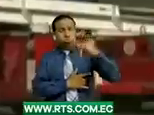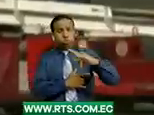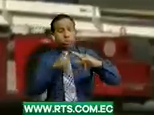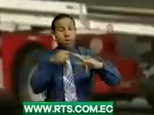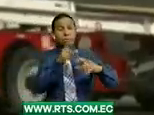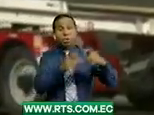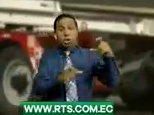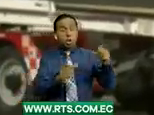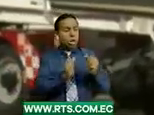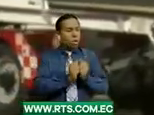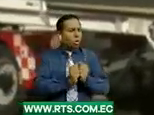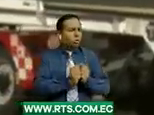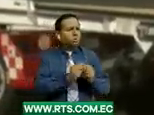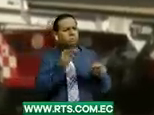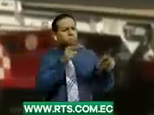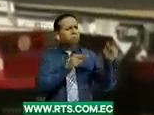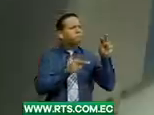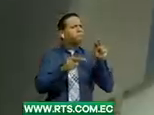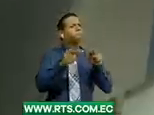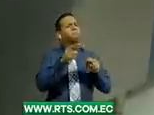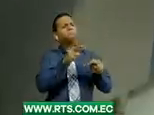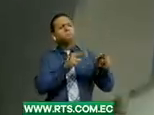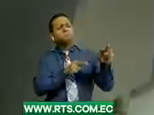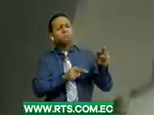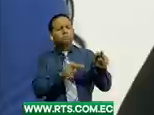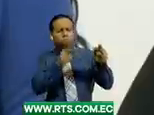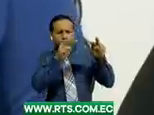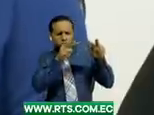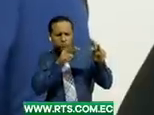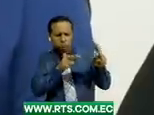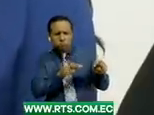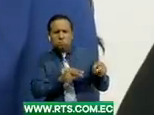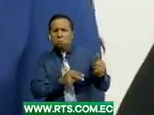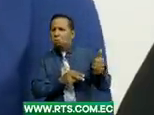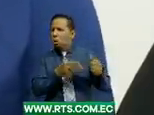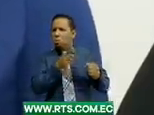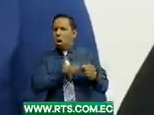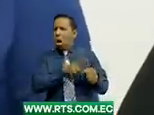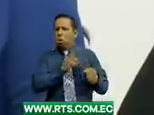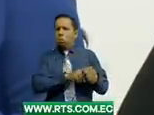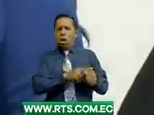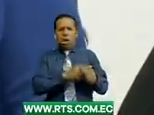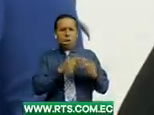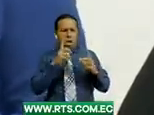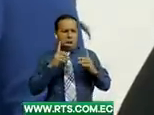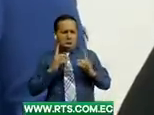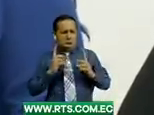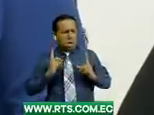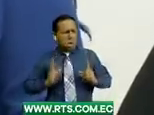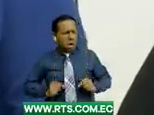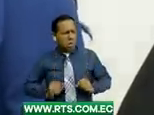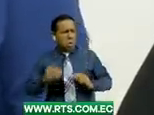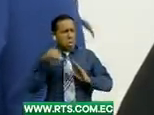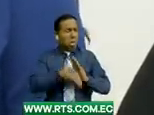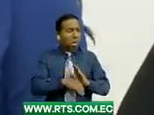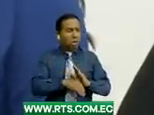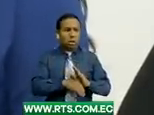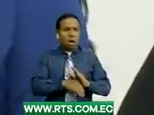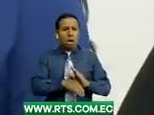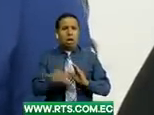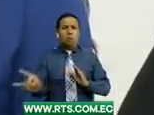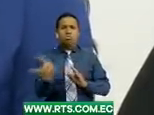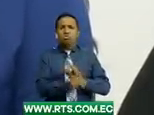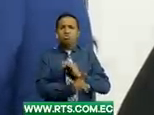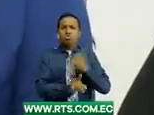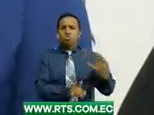seguimiento correspondiente y que hasta la fecha no presentan síntomas. Las dos personas que estuvieron en contacto directo con él,